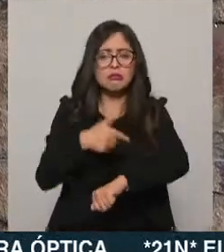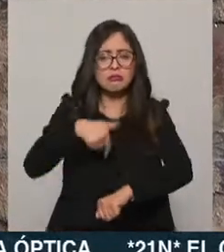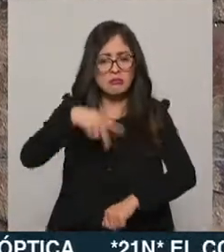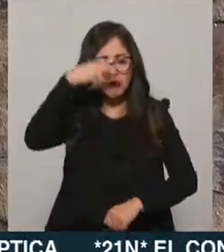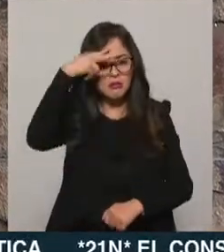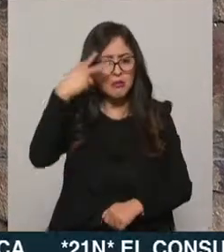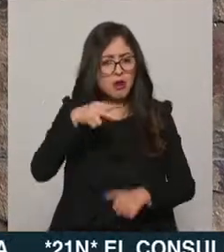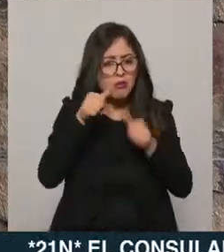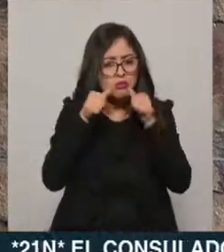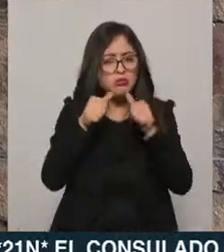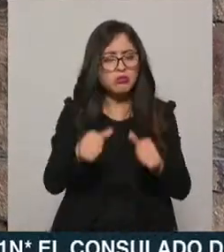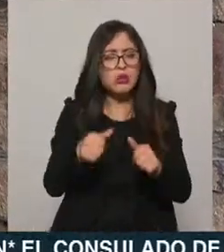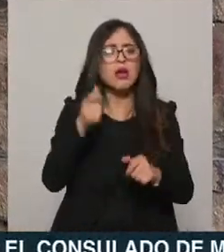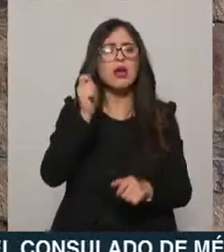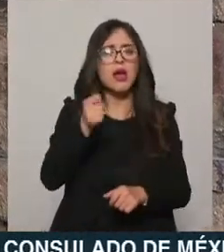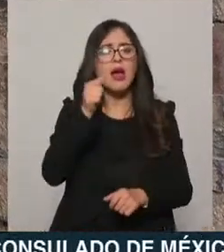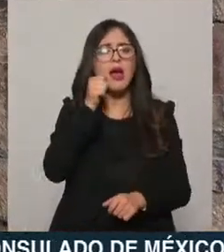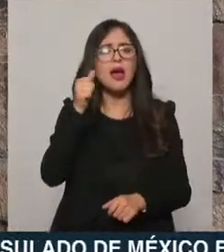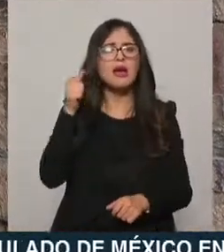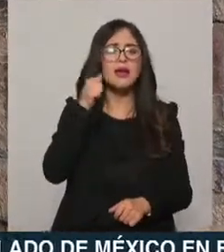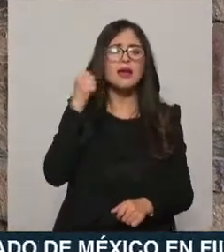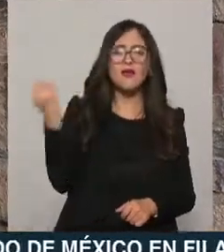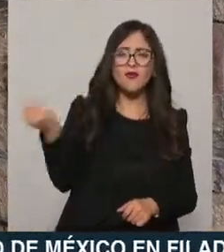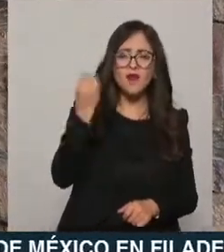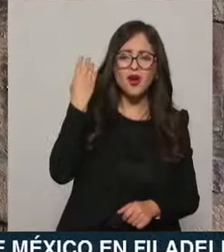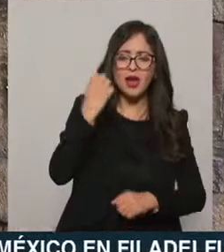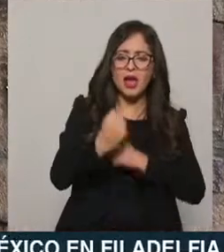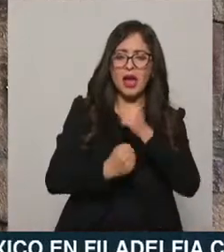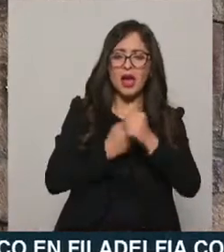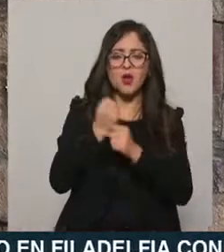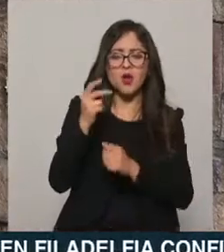se presentaron ayer en este foro, tan solo en el 2018,